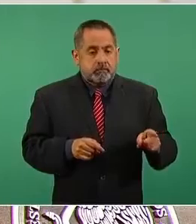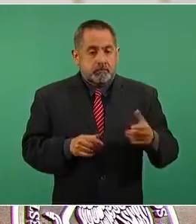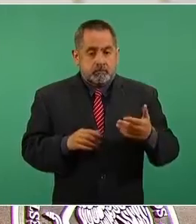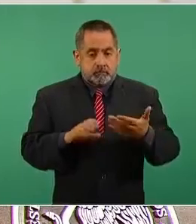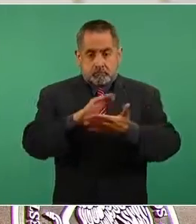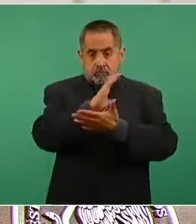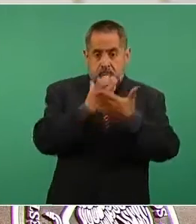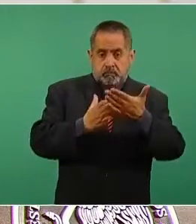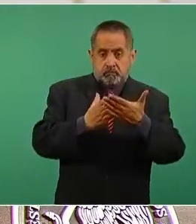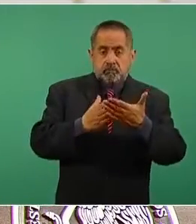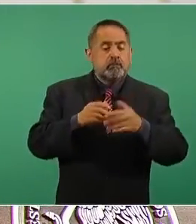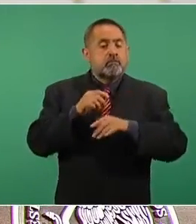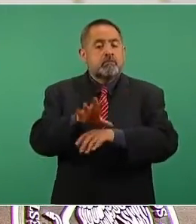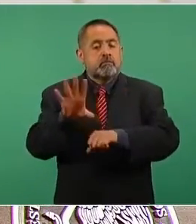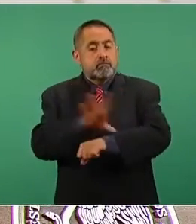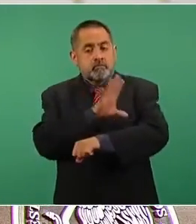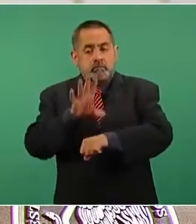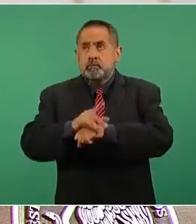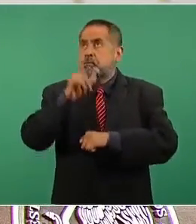contratos de generación de energía,